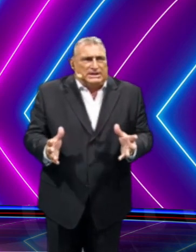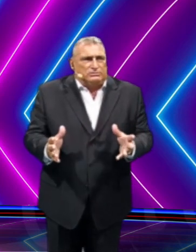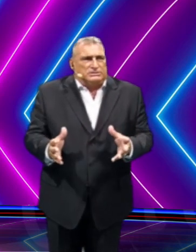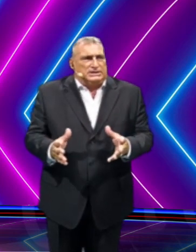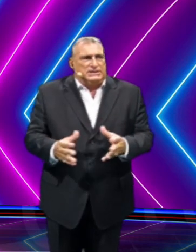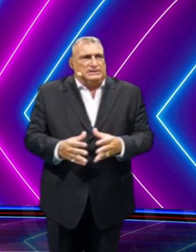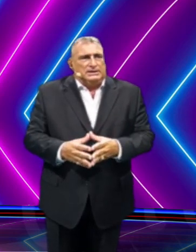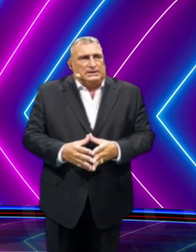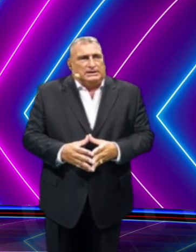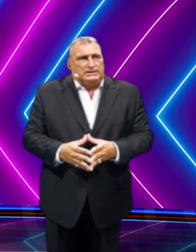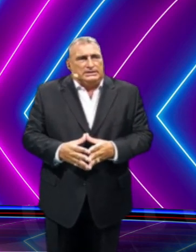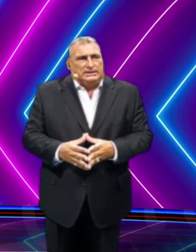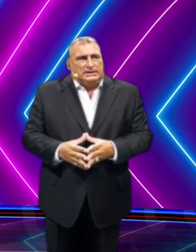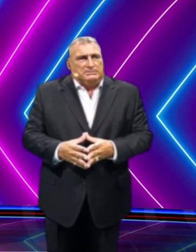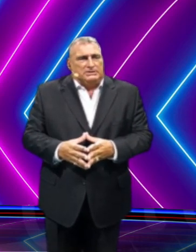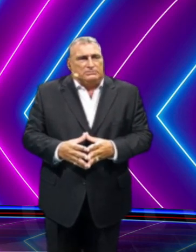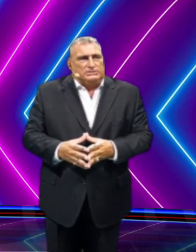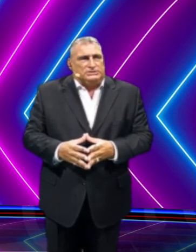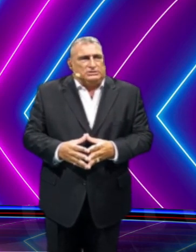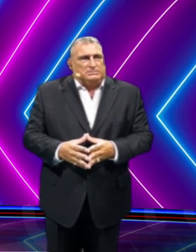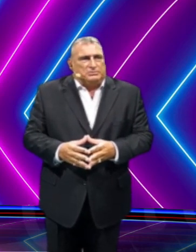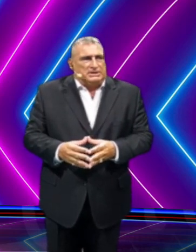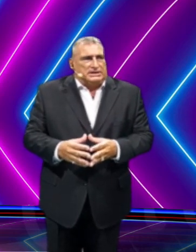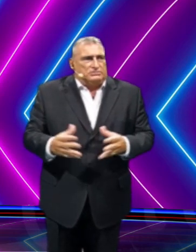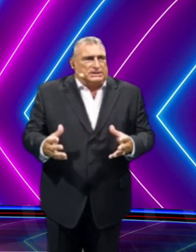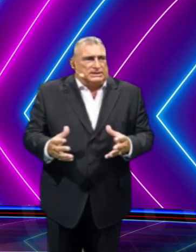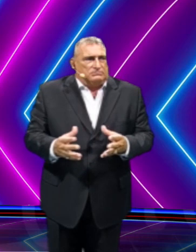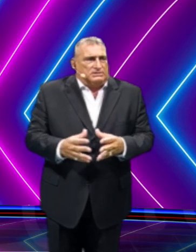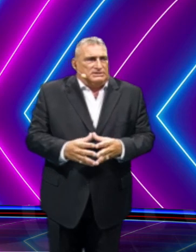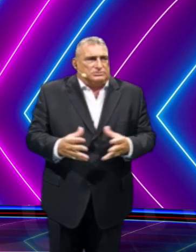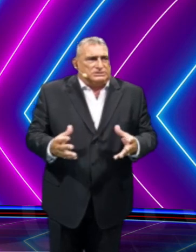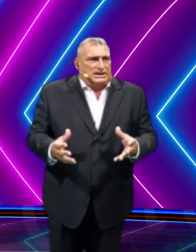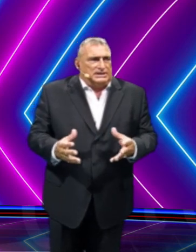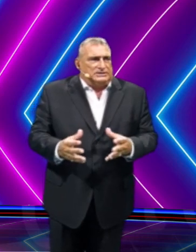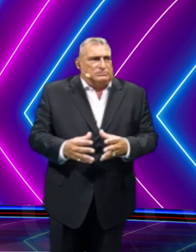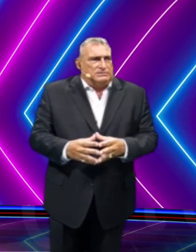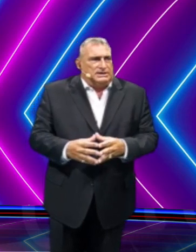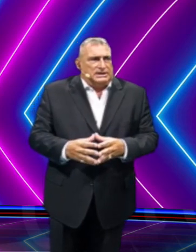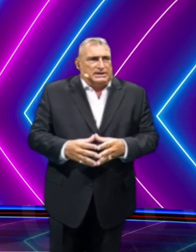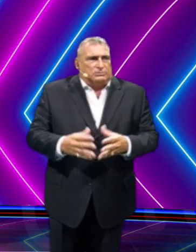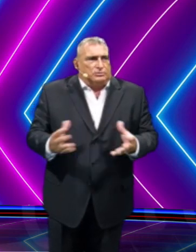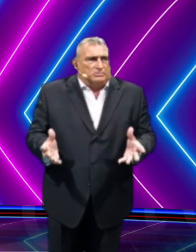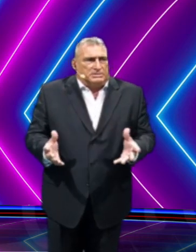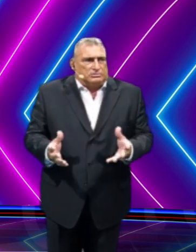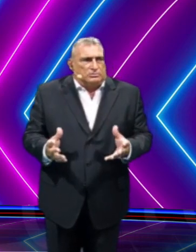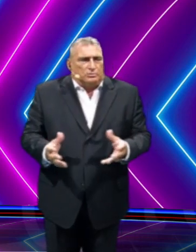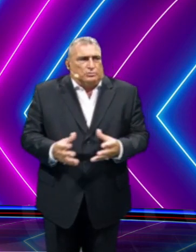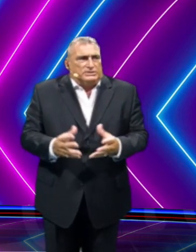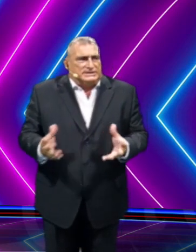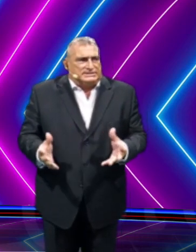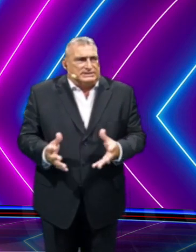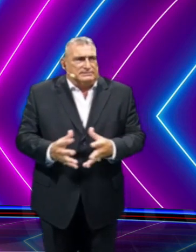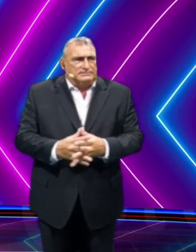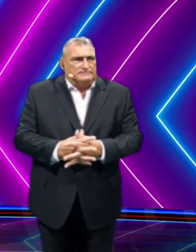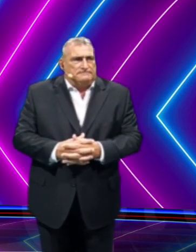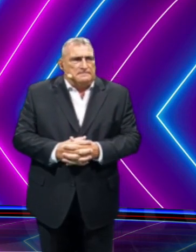humano tiene las mismas condiciones, por más que no tenga un nivel social ni un nivel económico, no es